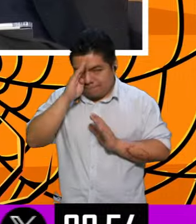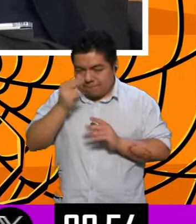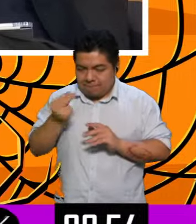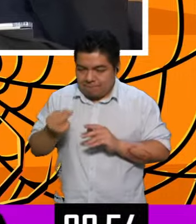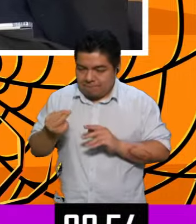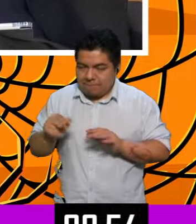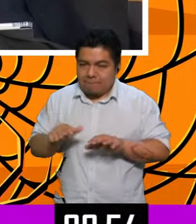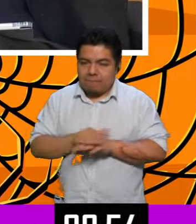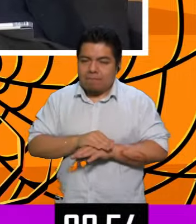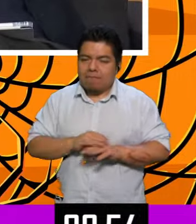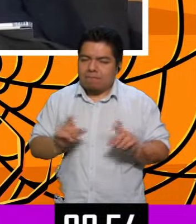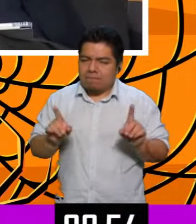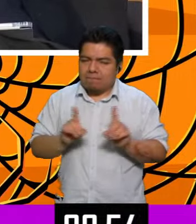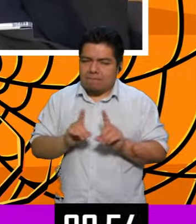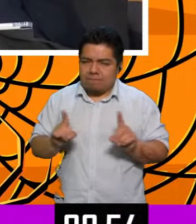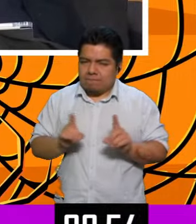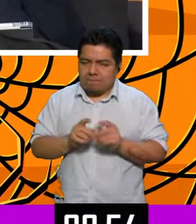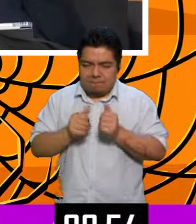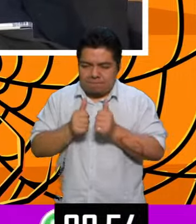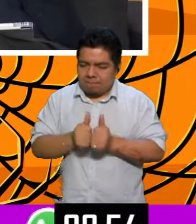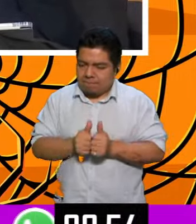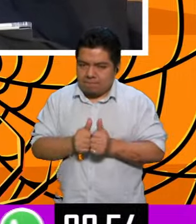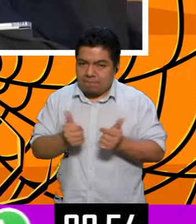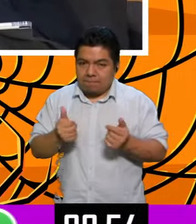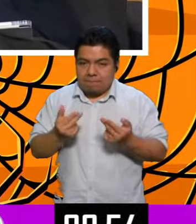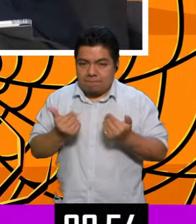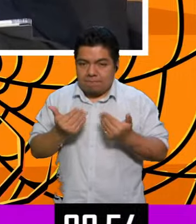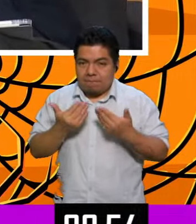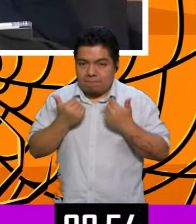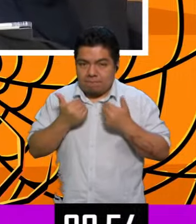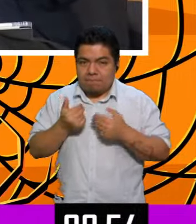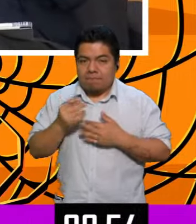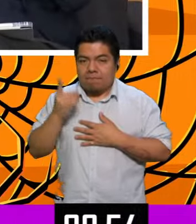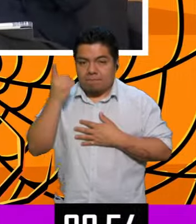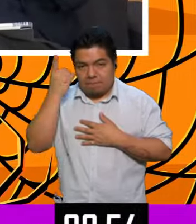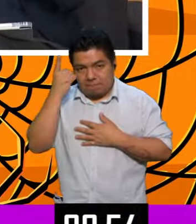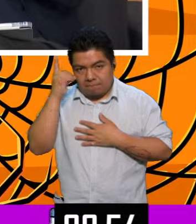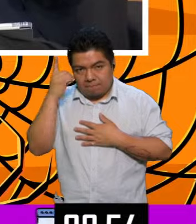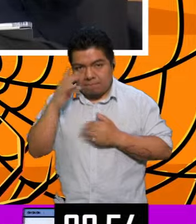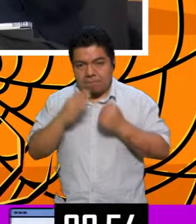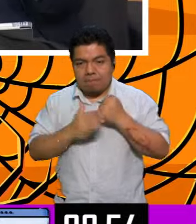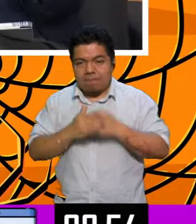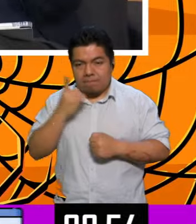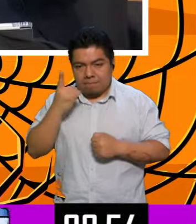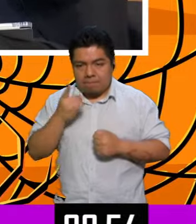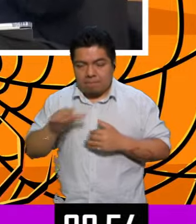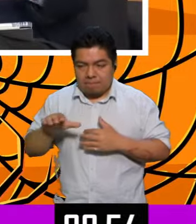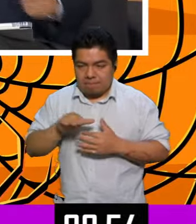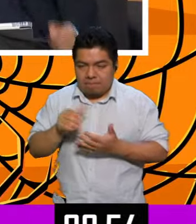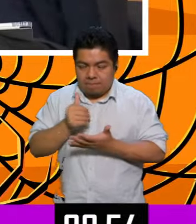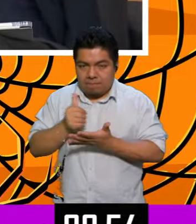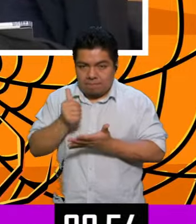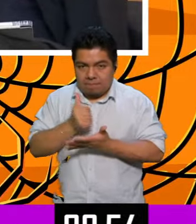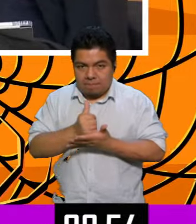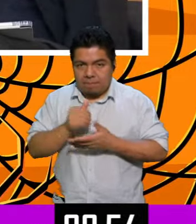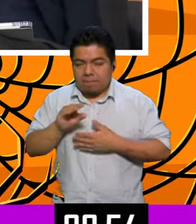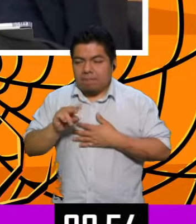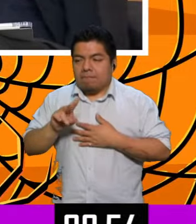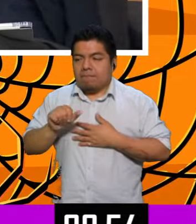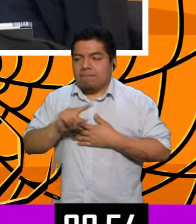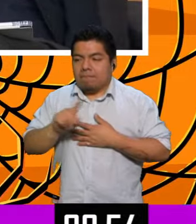nombres. No, ya hasta me le movía la te quedas sin nombre. Pues, ¿por qué sí. Durango se llama Durango? por una ciudad en Vizcaya.